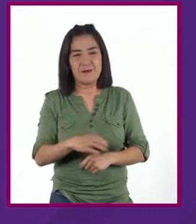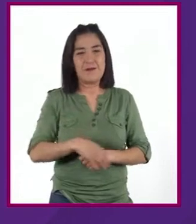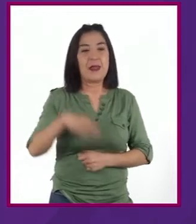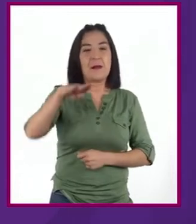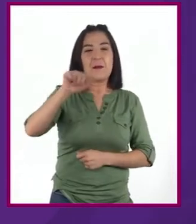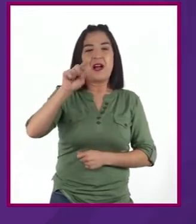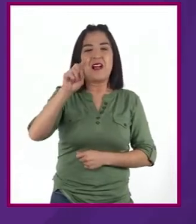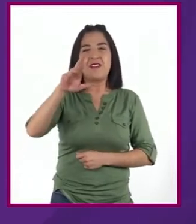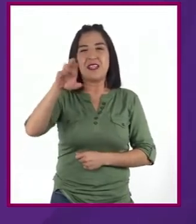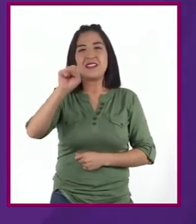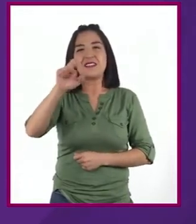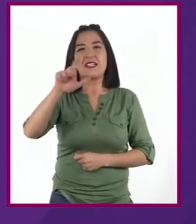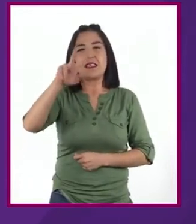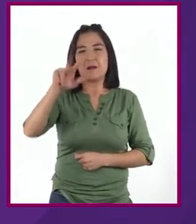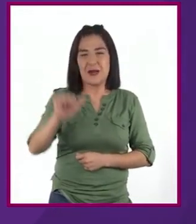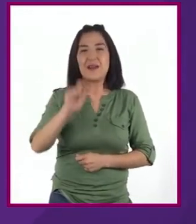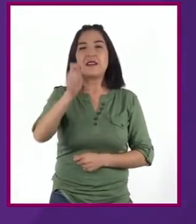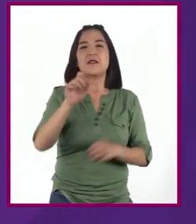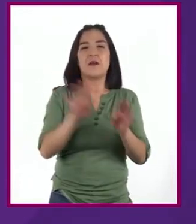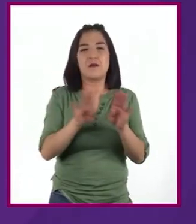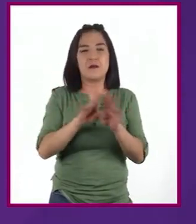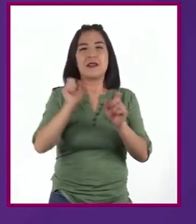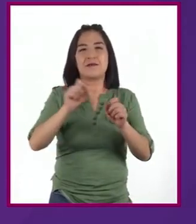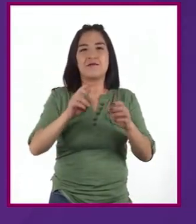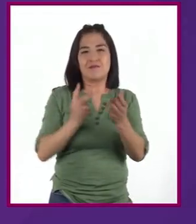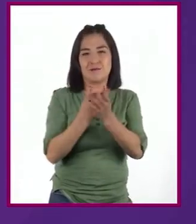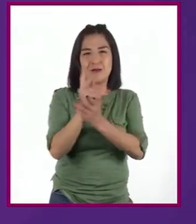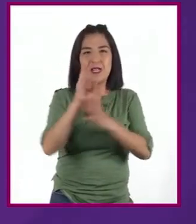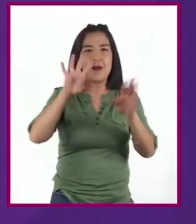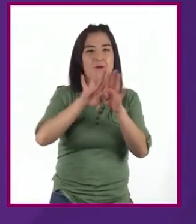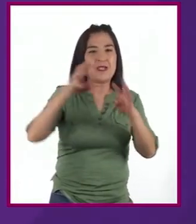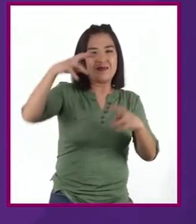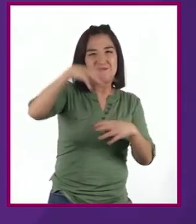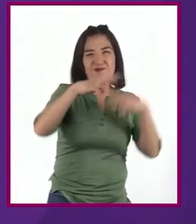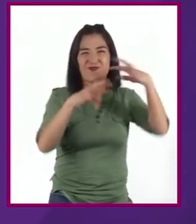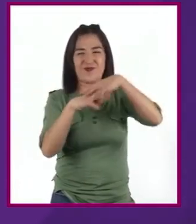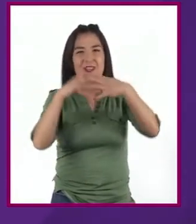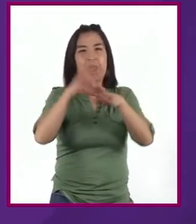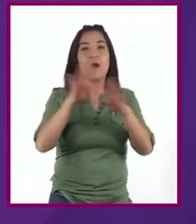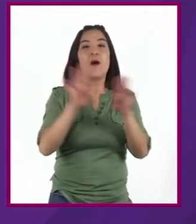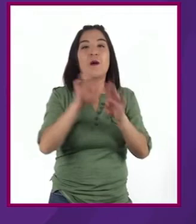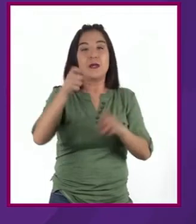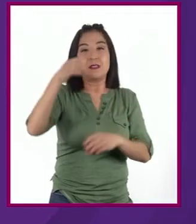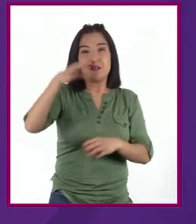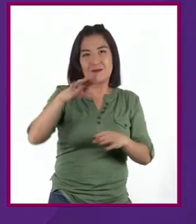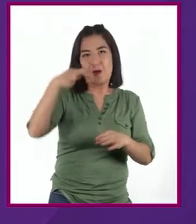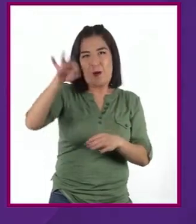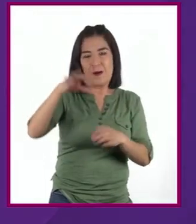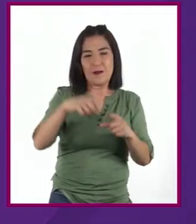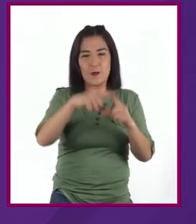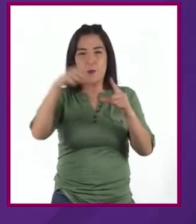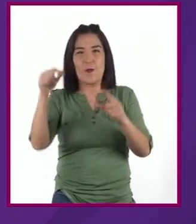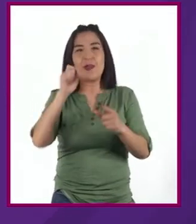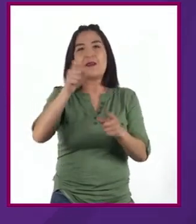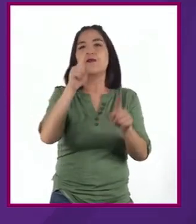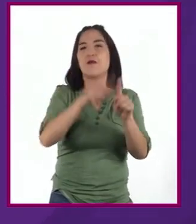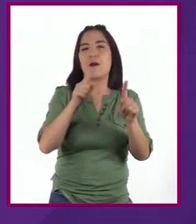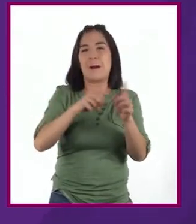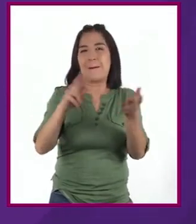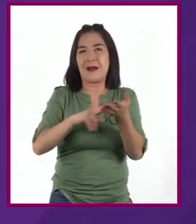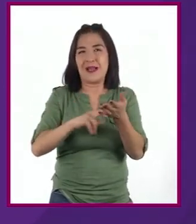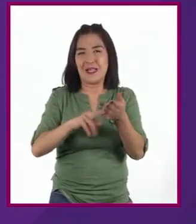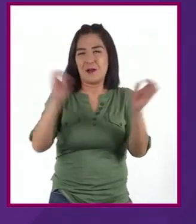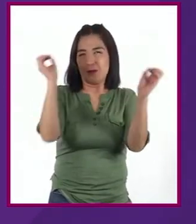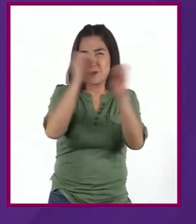Madreselva, planta trepadora con tallos largos y flexibles. Sus hojas tienen forma de elipse y color verde oscuro.